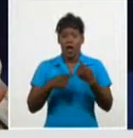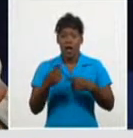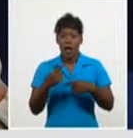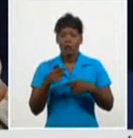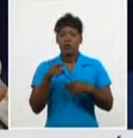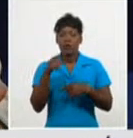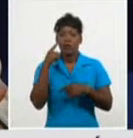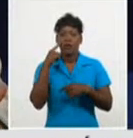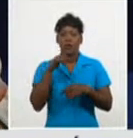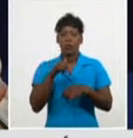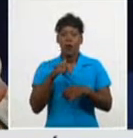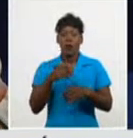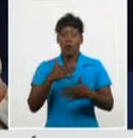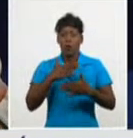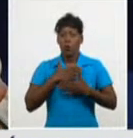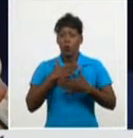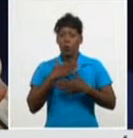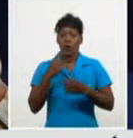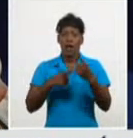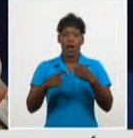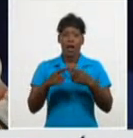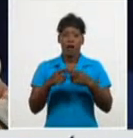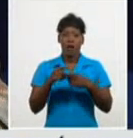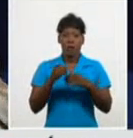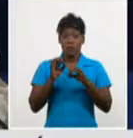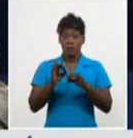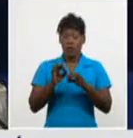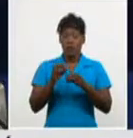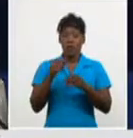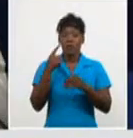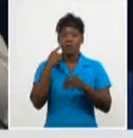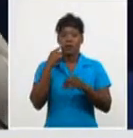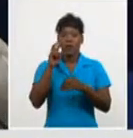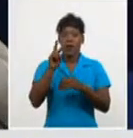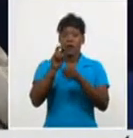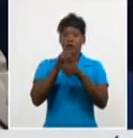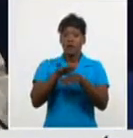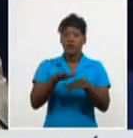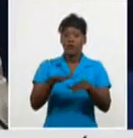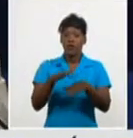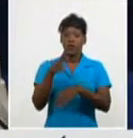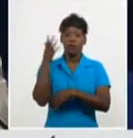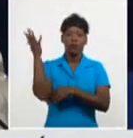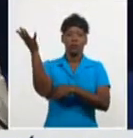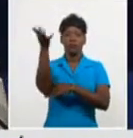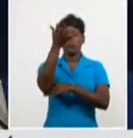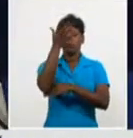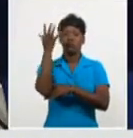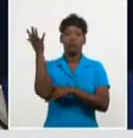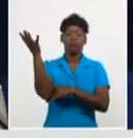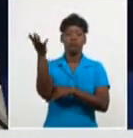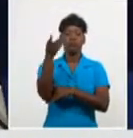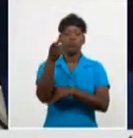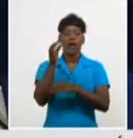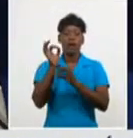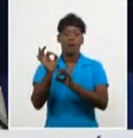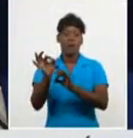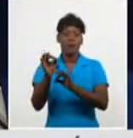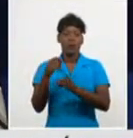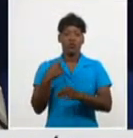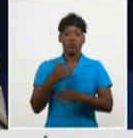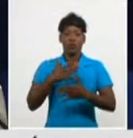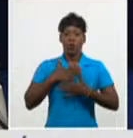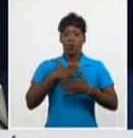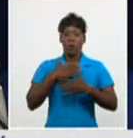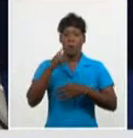aparato respiratorio del infectado y permanece más tiempo en el ambiente. Eso es lo que se plantea en los estudios que se han